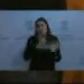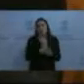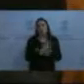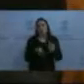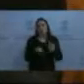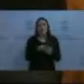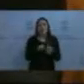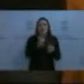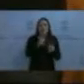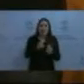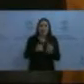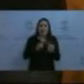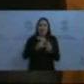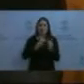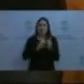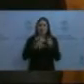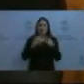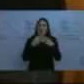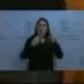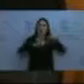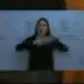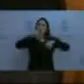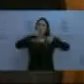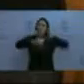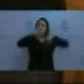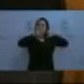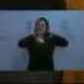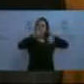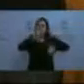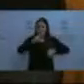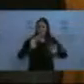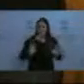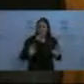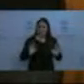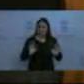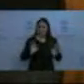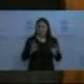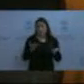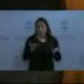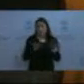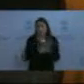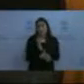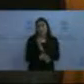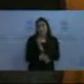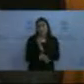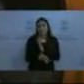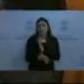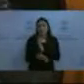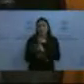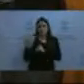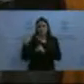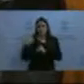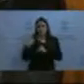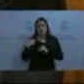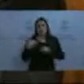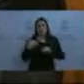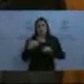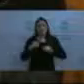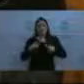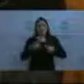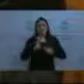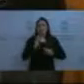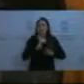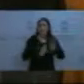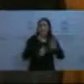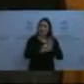un sistema público que anuncia, o que fue así decidido, con una ley a finales